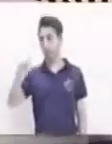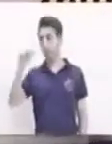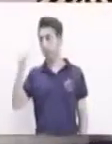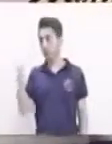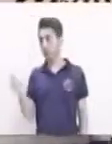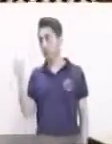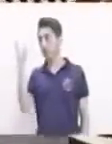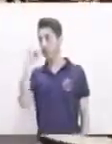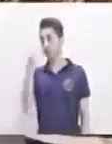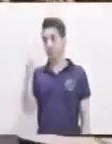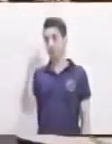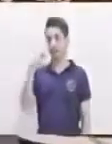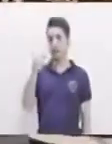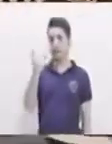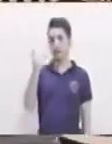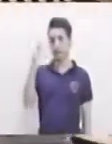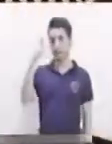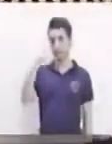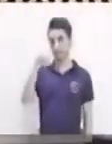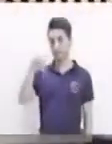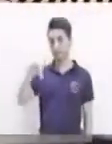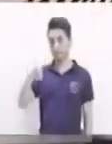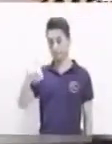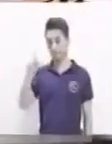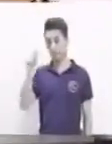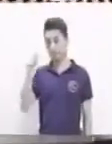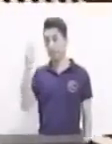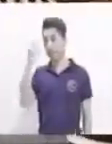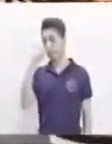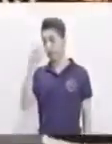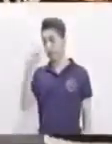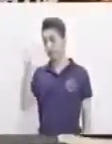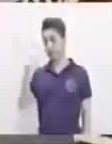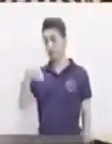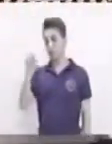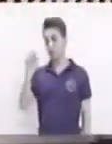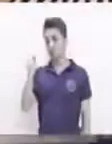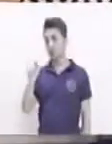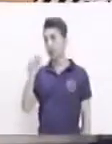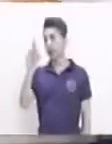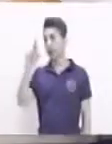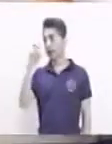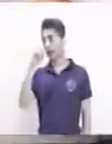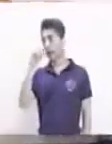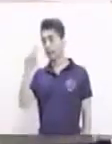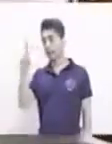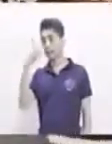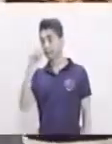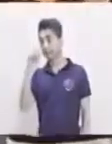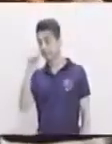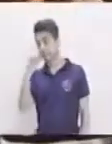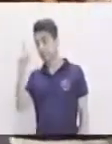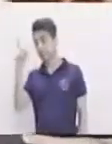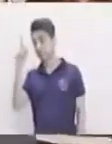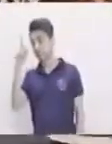zarrasponda, red, set, set. Zarrasponda, zarrasponda, zarrasponda, red, set, set.